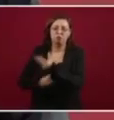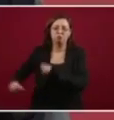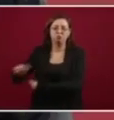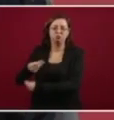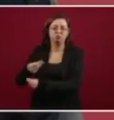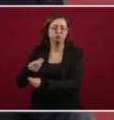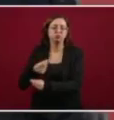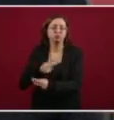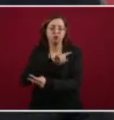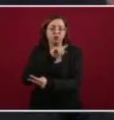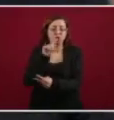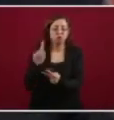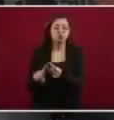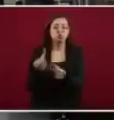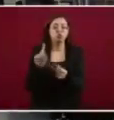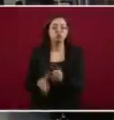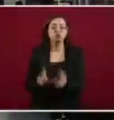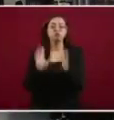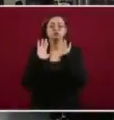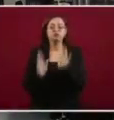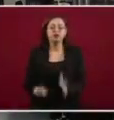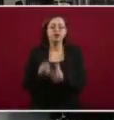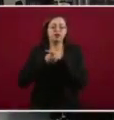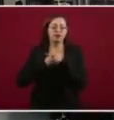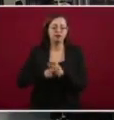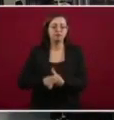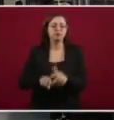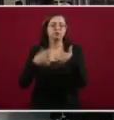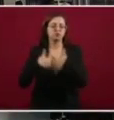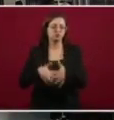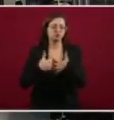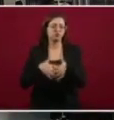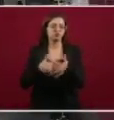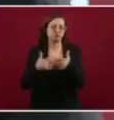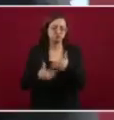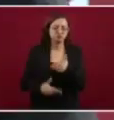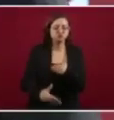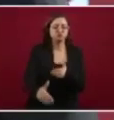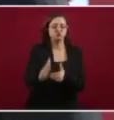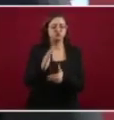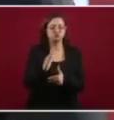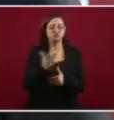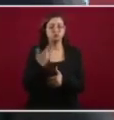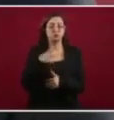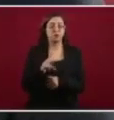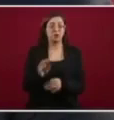El segundo motor ya empezó, pero todavía no está